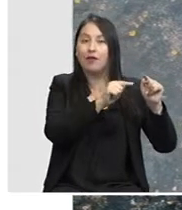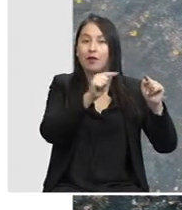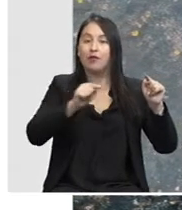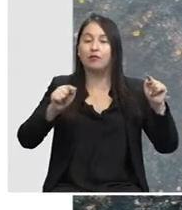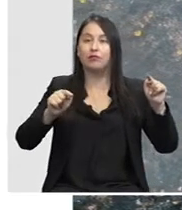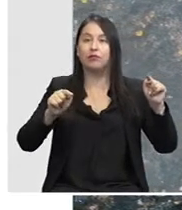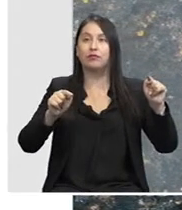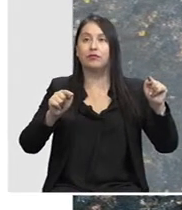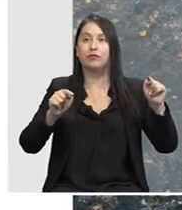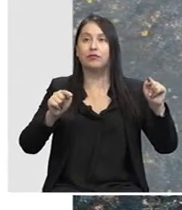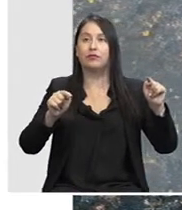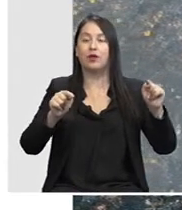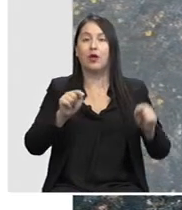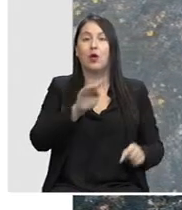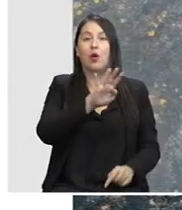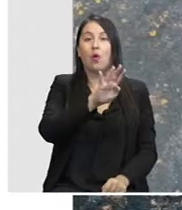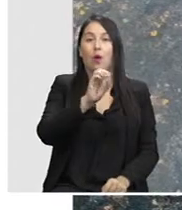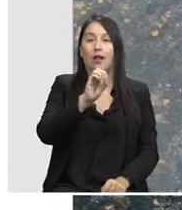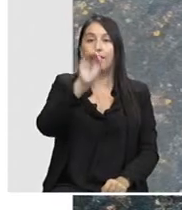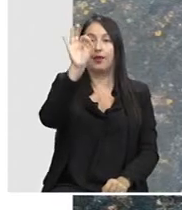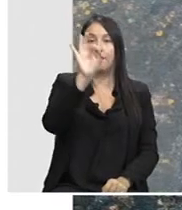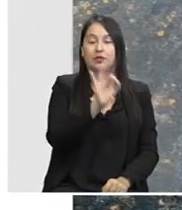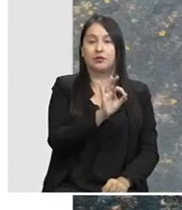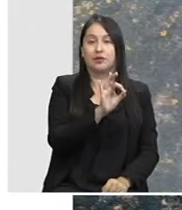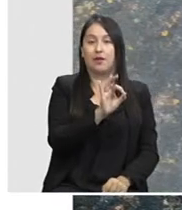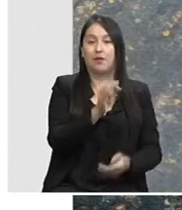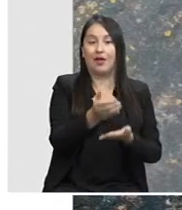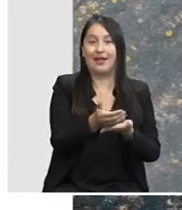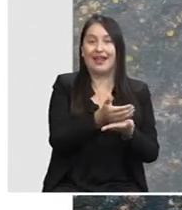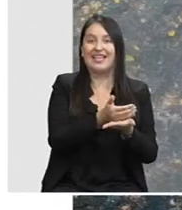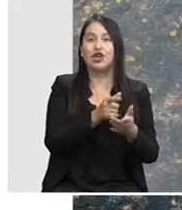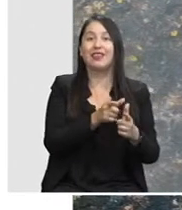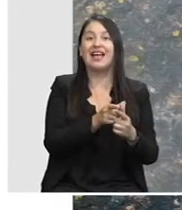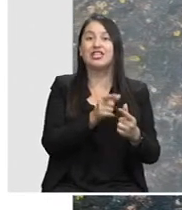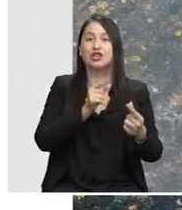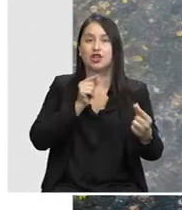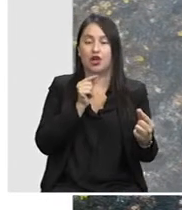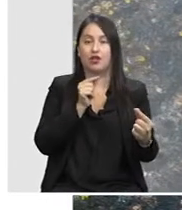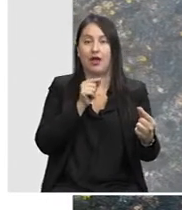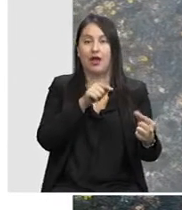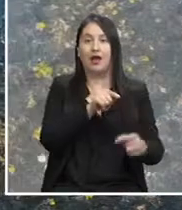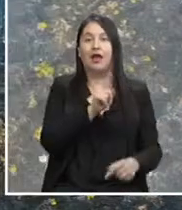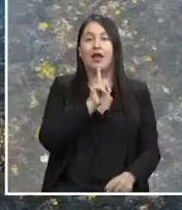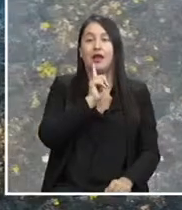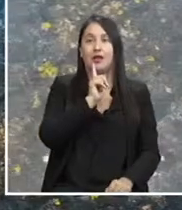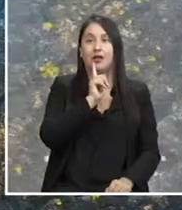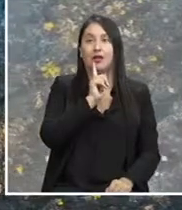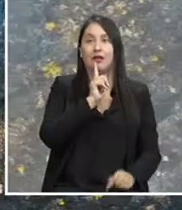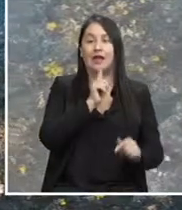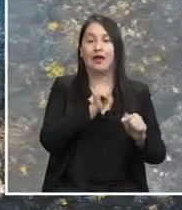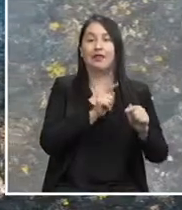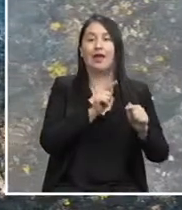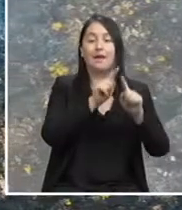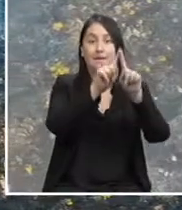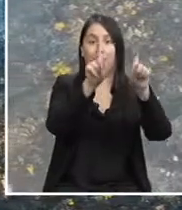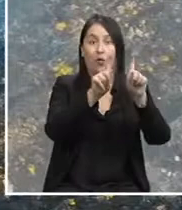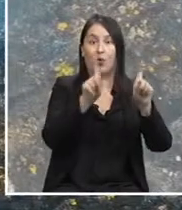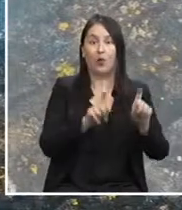de 40% del ingreso nacional es lo que cubre la encuesta CACEN. Si le pregunto a la encuesta CACEN, ok,